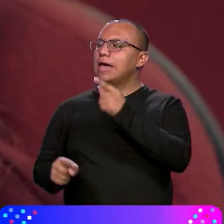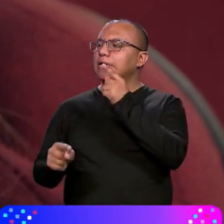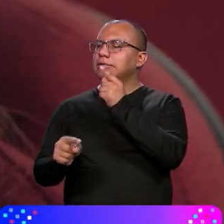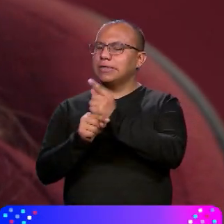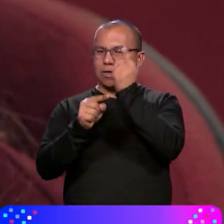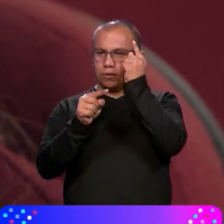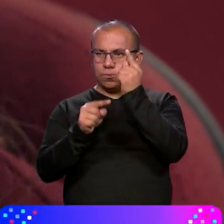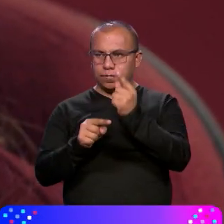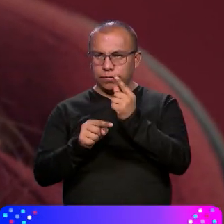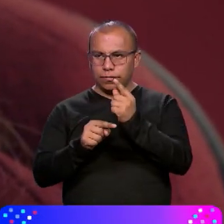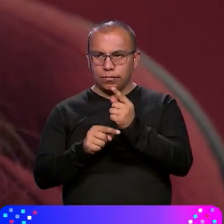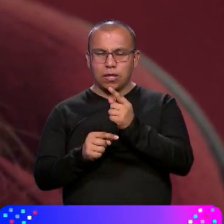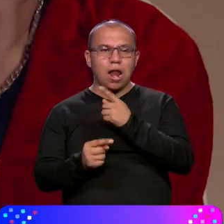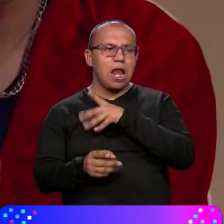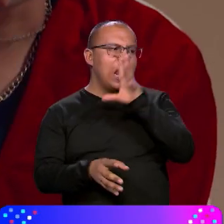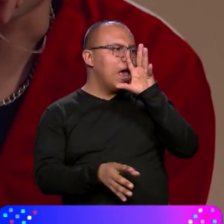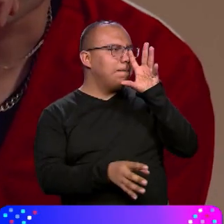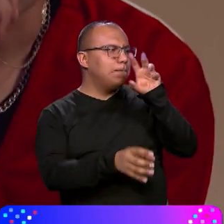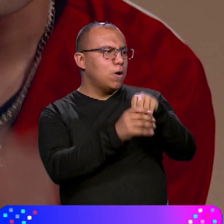Exactamente.